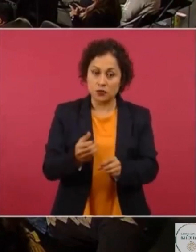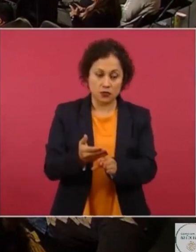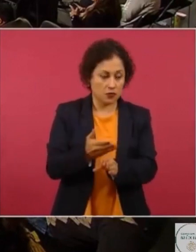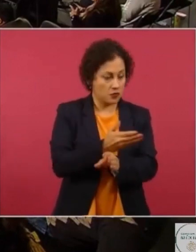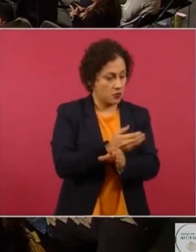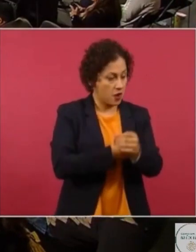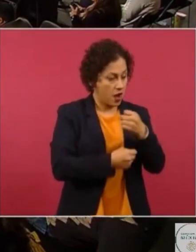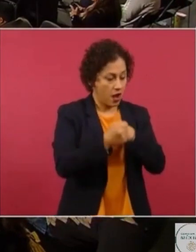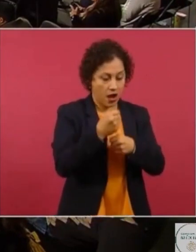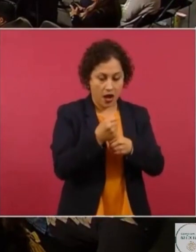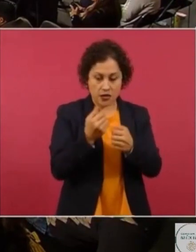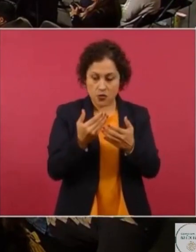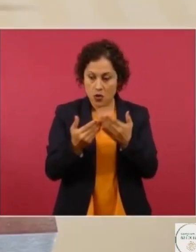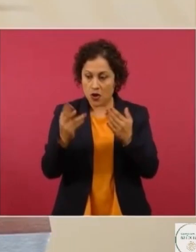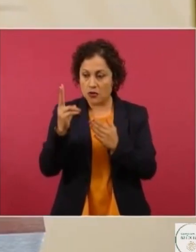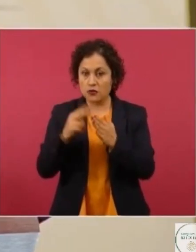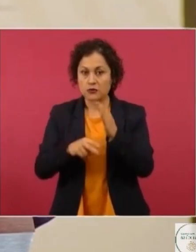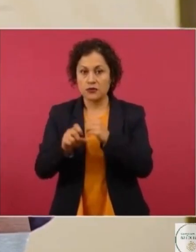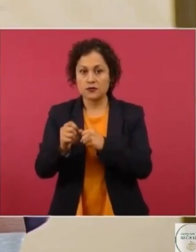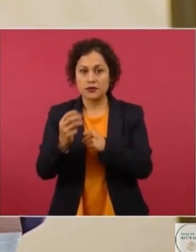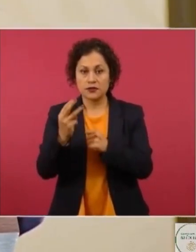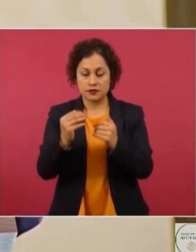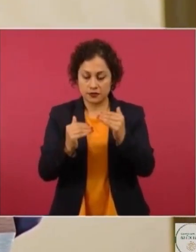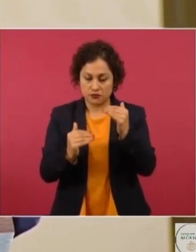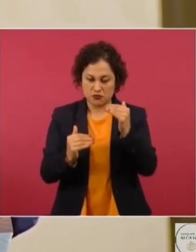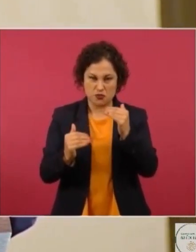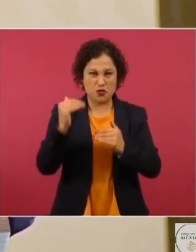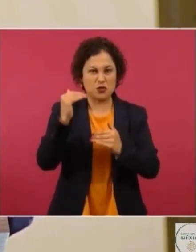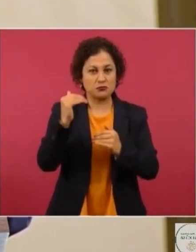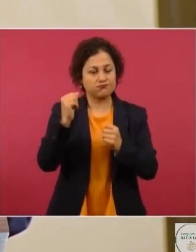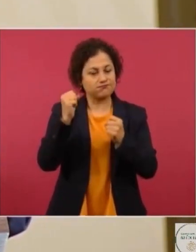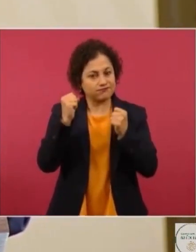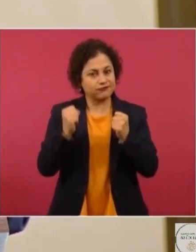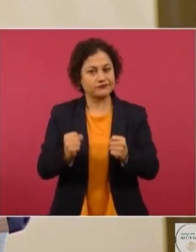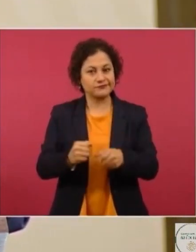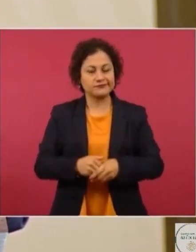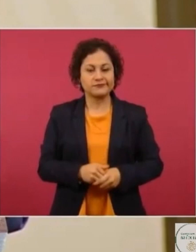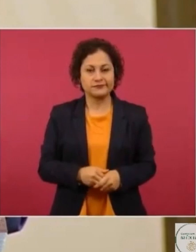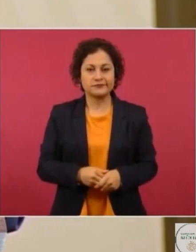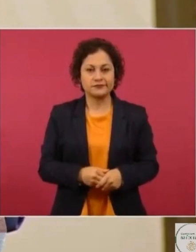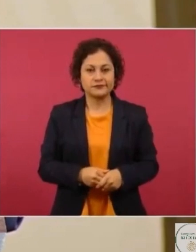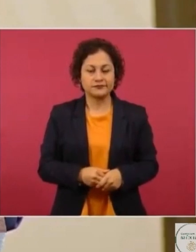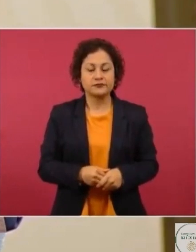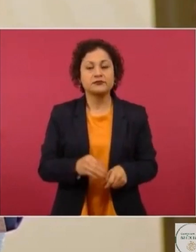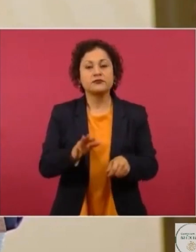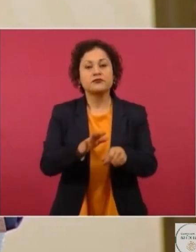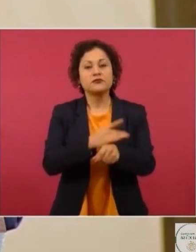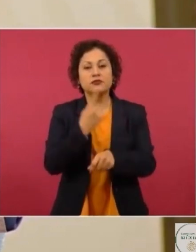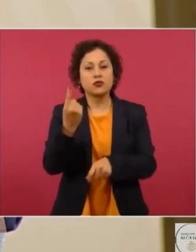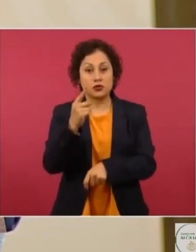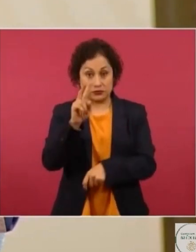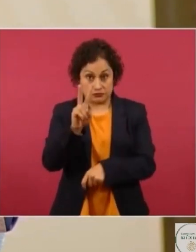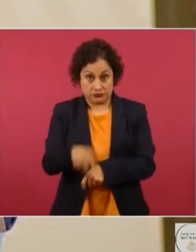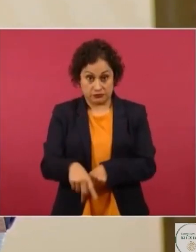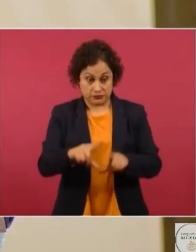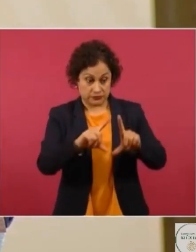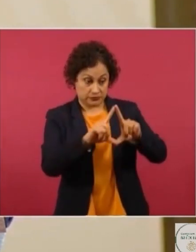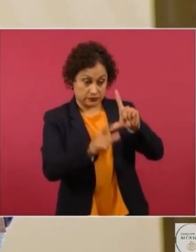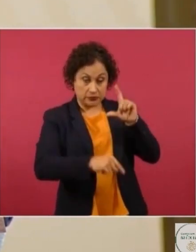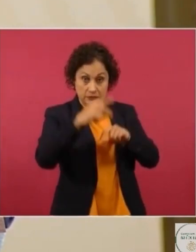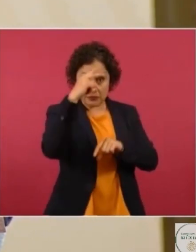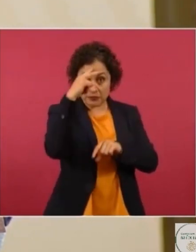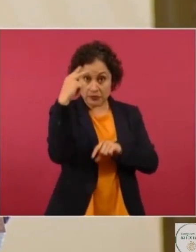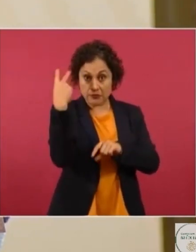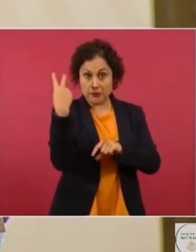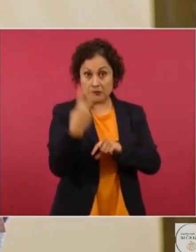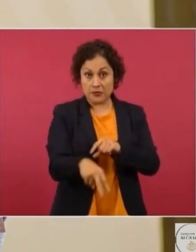de dólares este año. La principal fuente de ingresos del país, lo